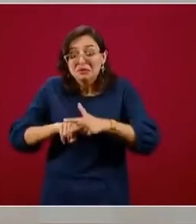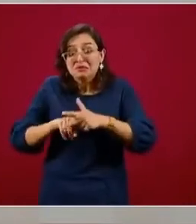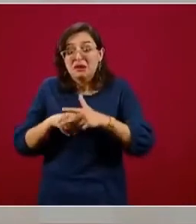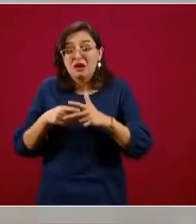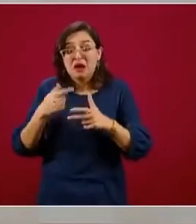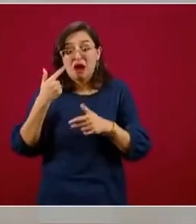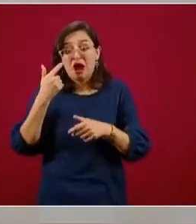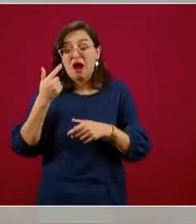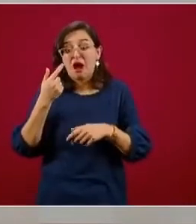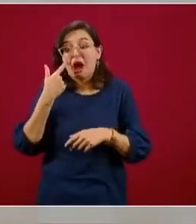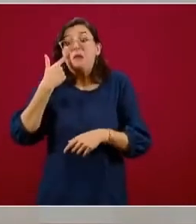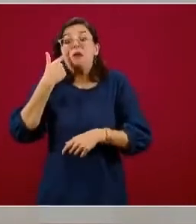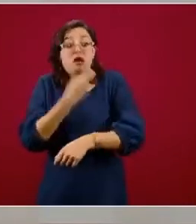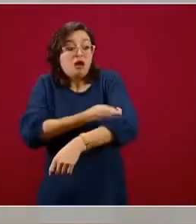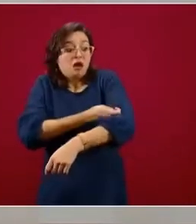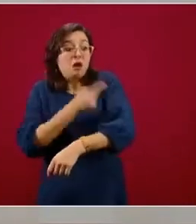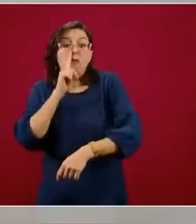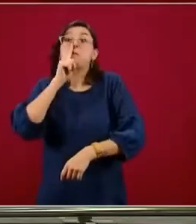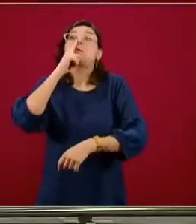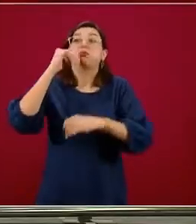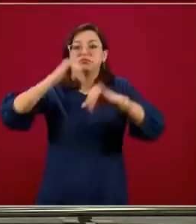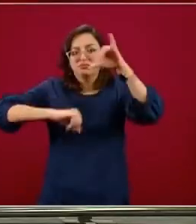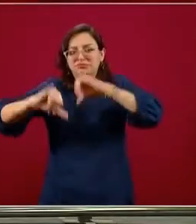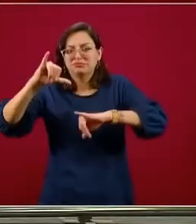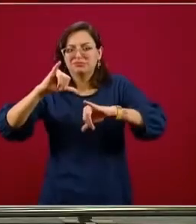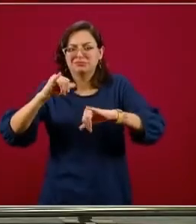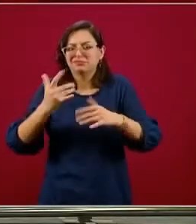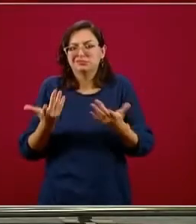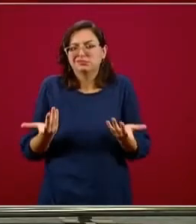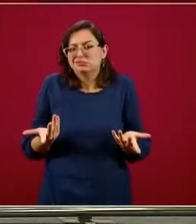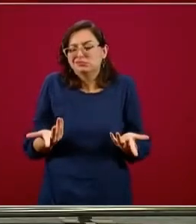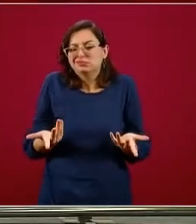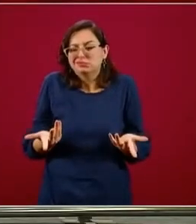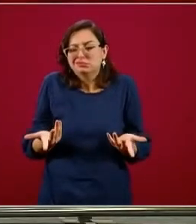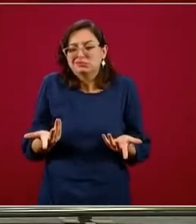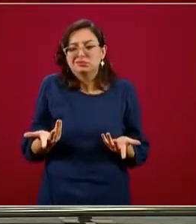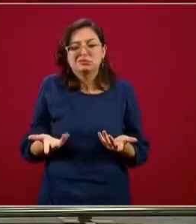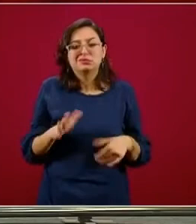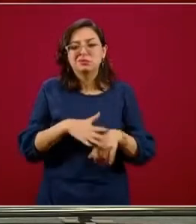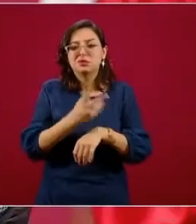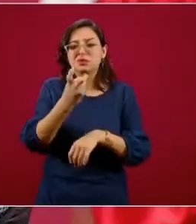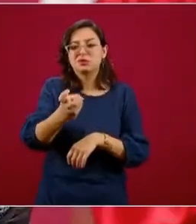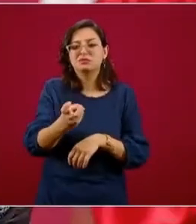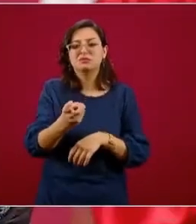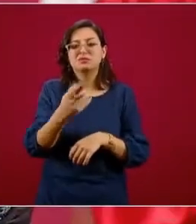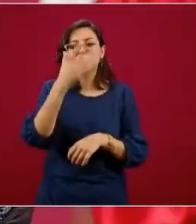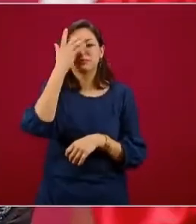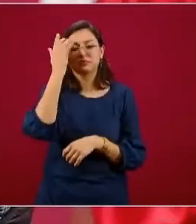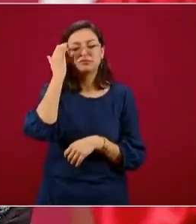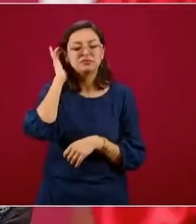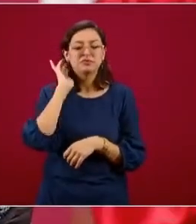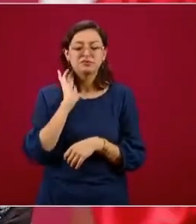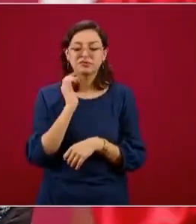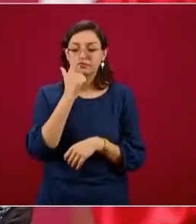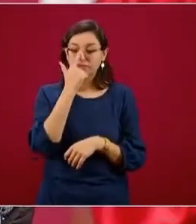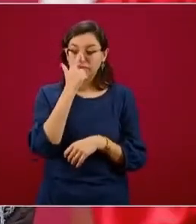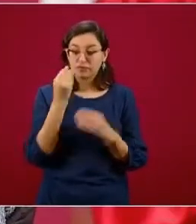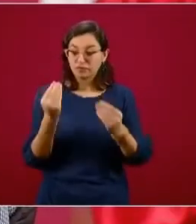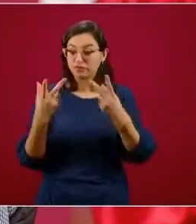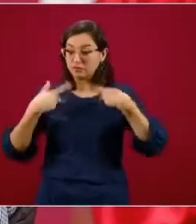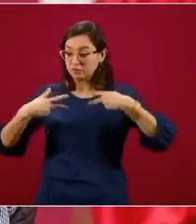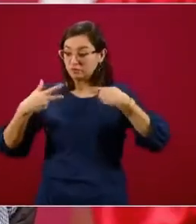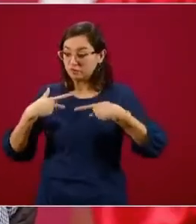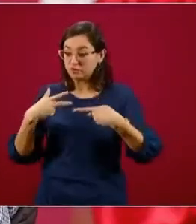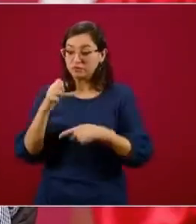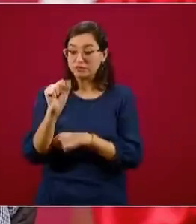de estudio como tal. Por eso también comentábamos que muchas de las personas que han sido confirmadas de SARS-CoV-2 y que